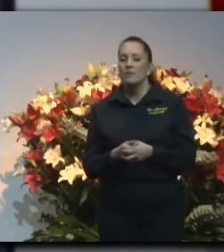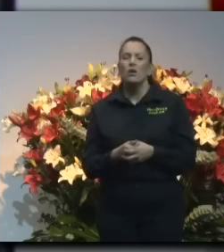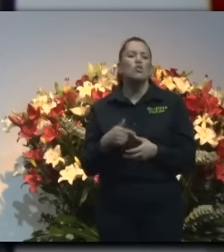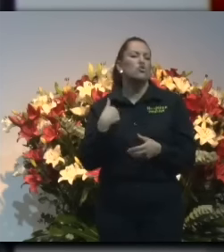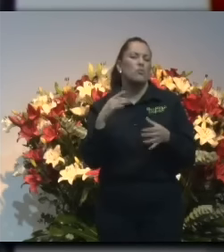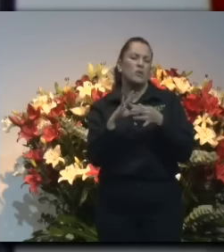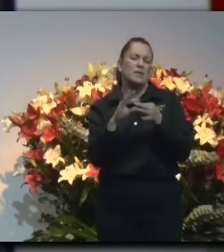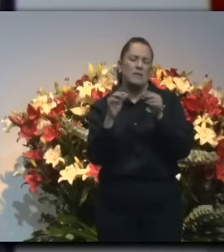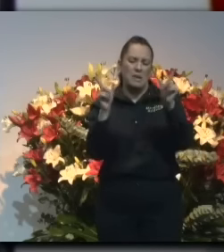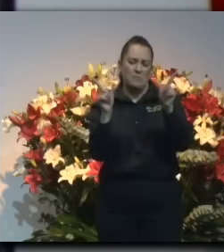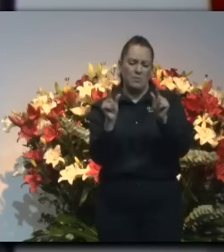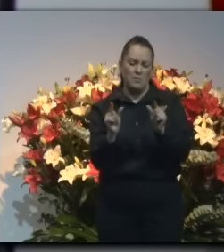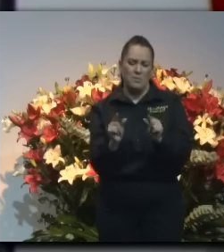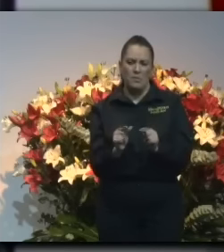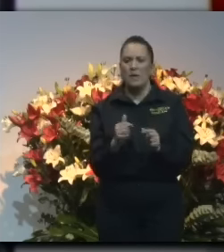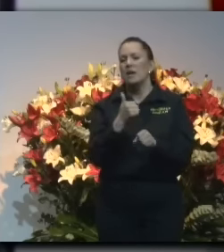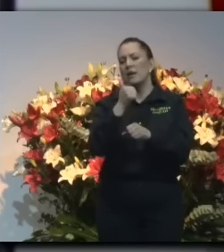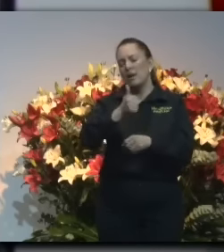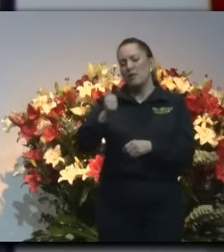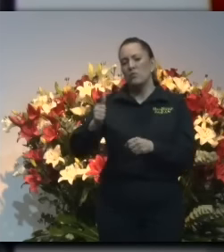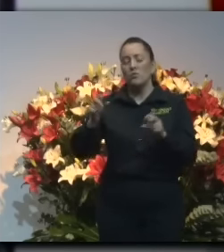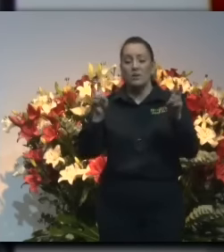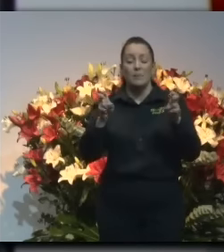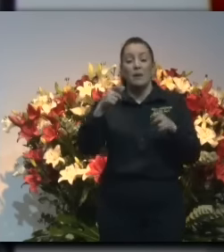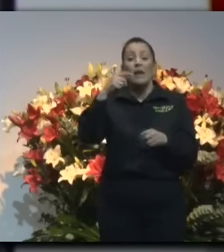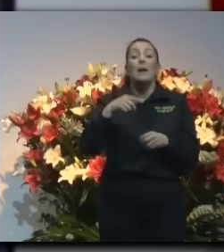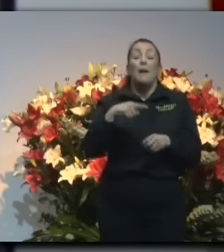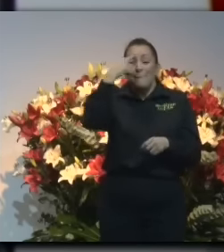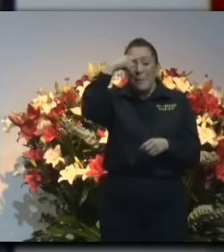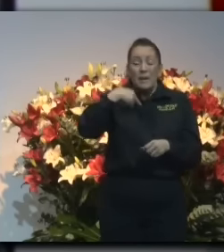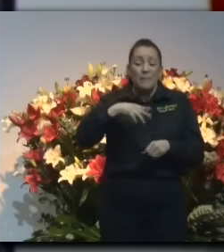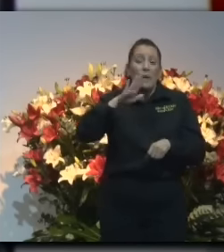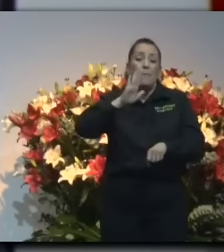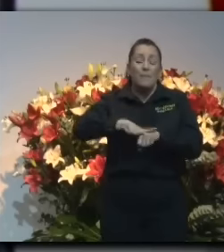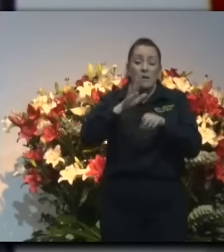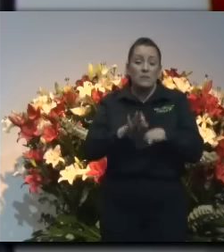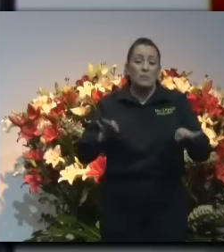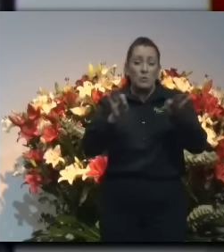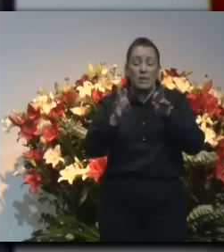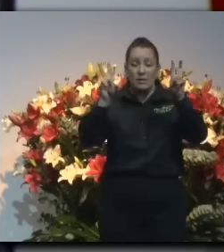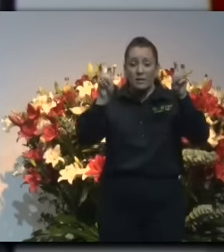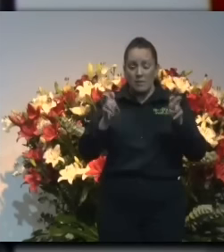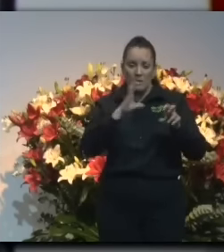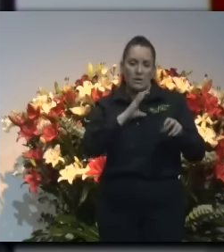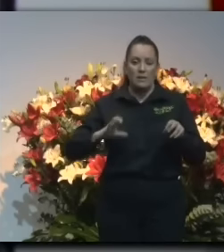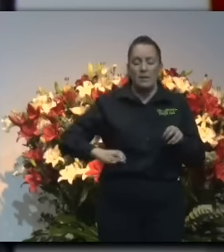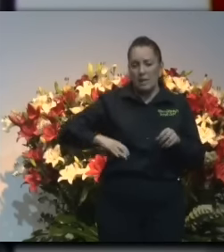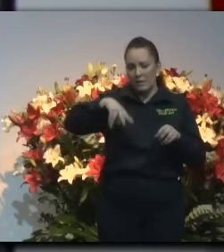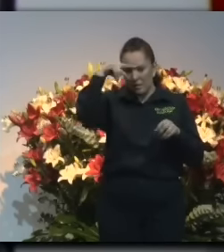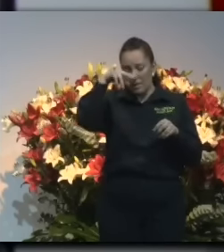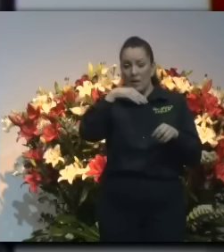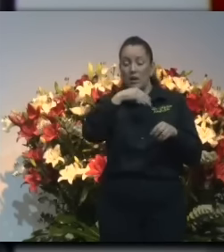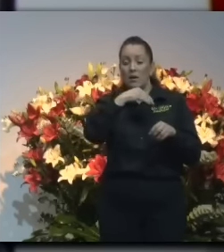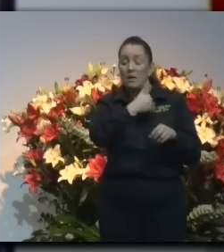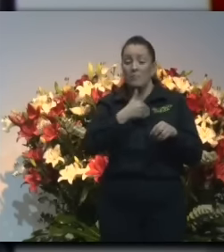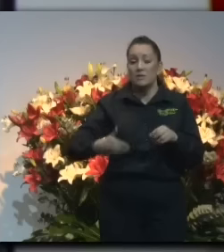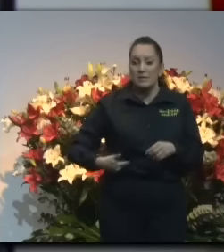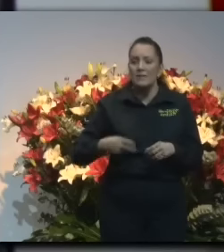breve en cada uno de los temas. El tema para mí más importante como candidata a la presidencia tiene que ver con la seguridad